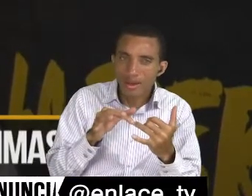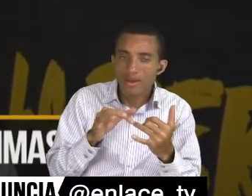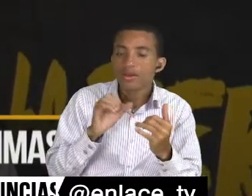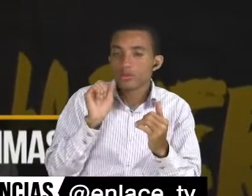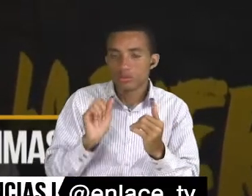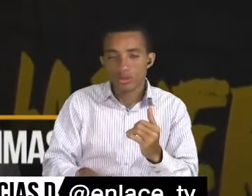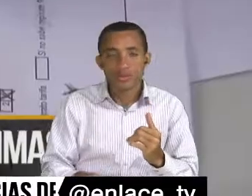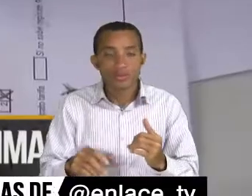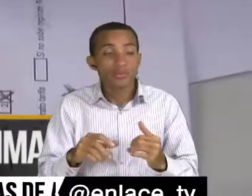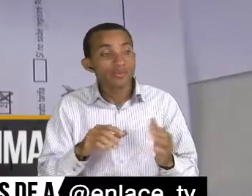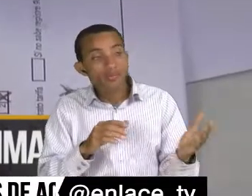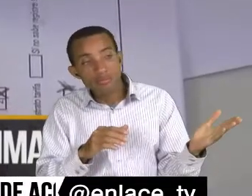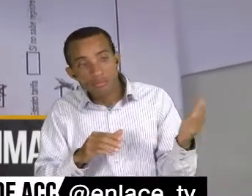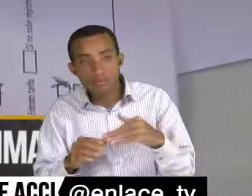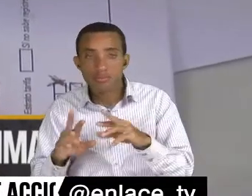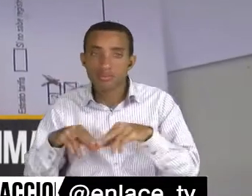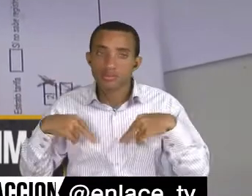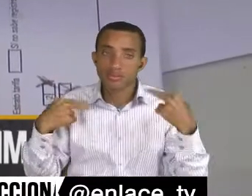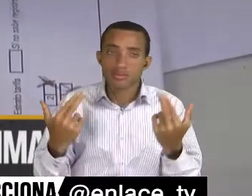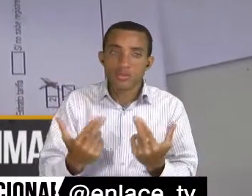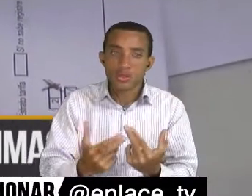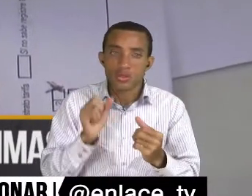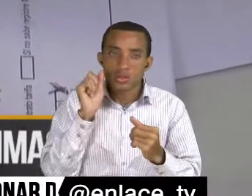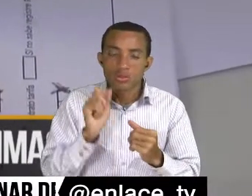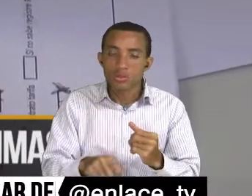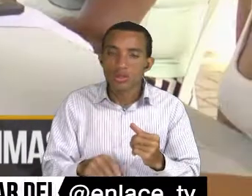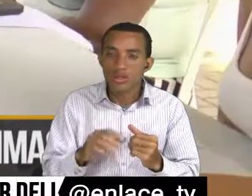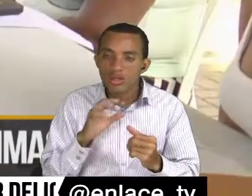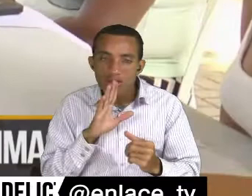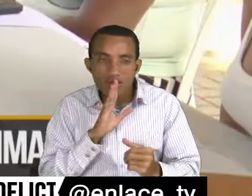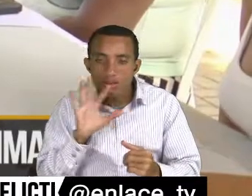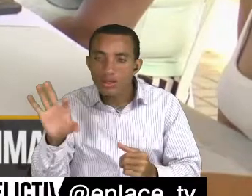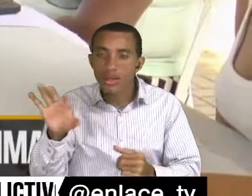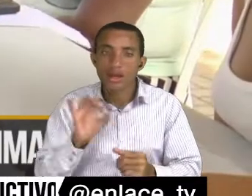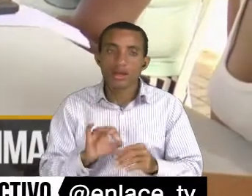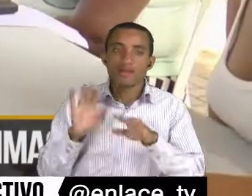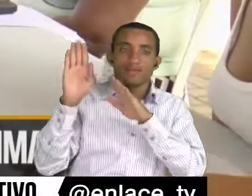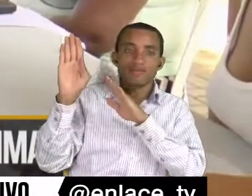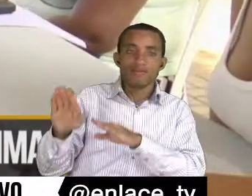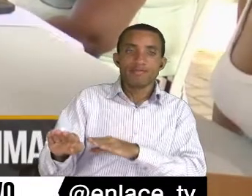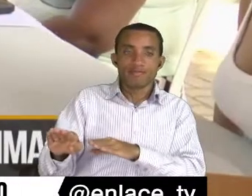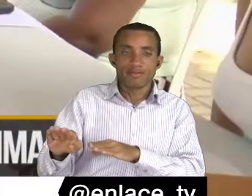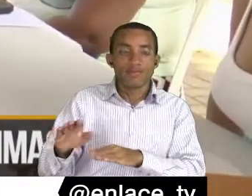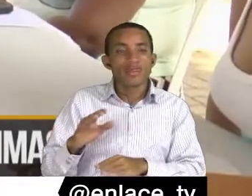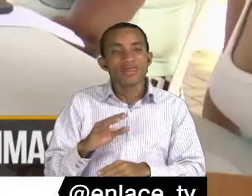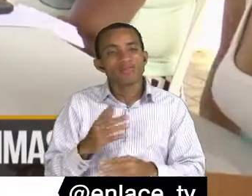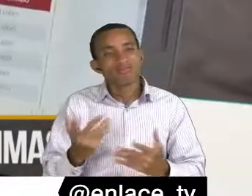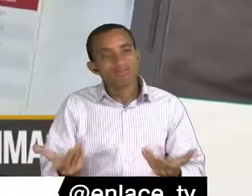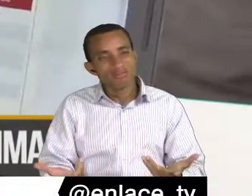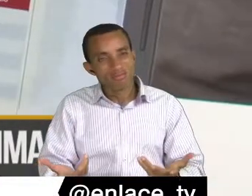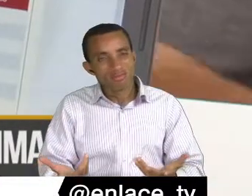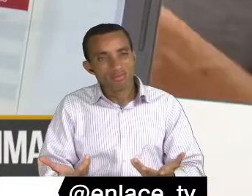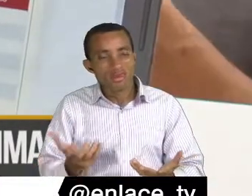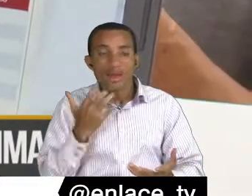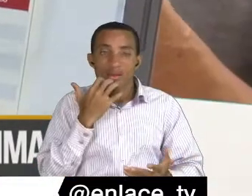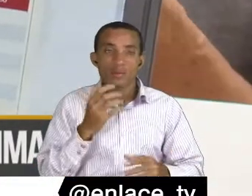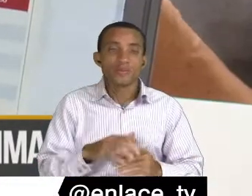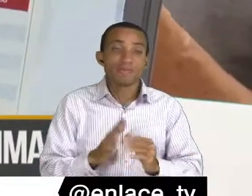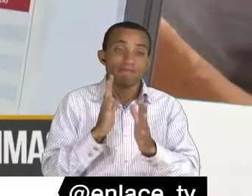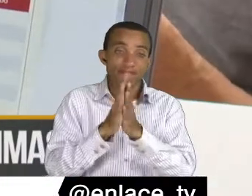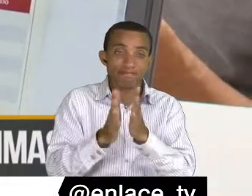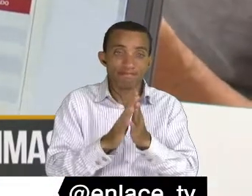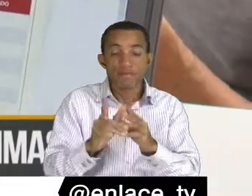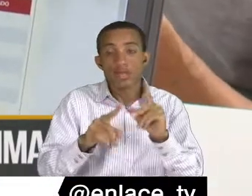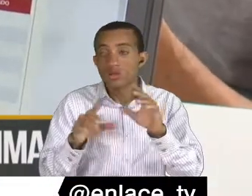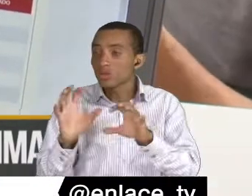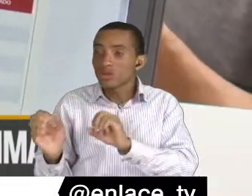donde las víctimas tienen una representación por hechos victimizantes. ¿Eso qué quiere decir? Que las personas en condición de